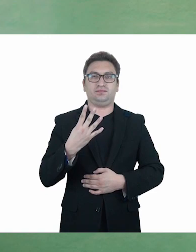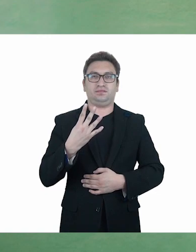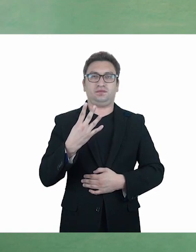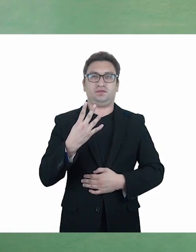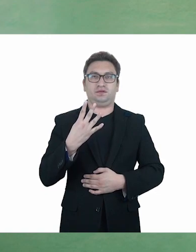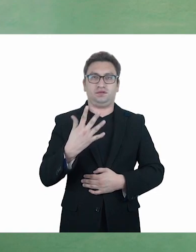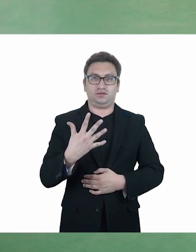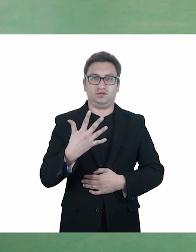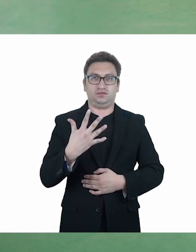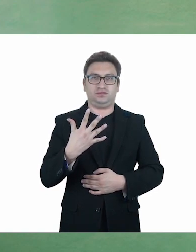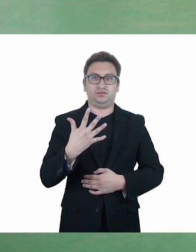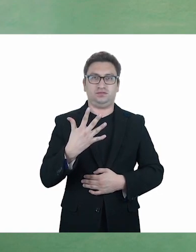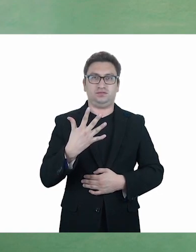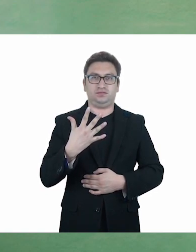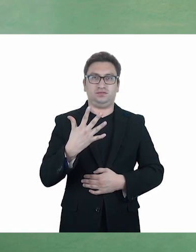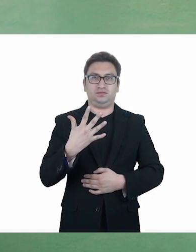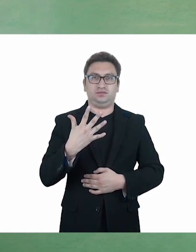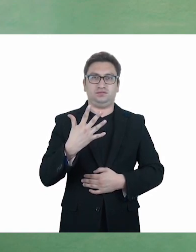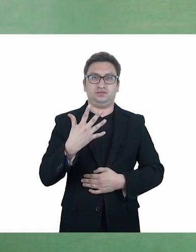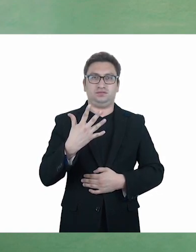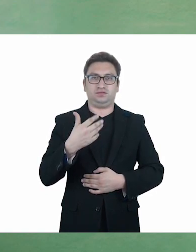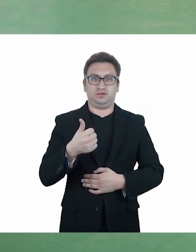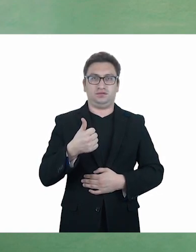4, 5,